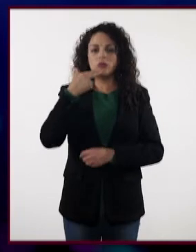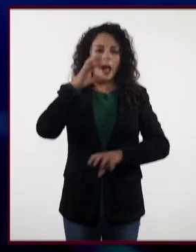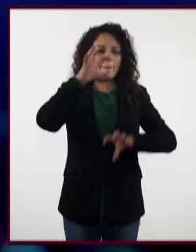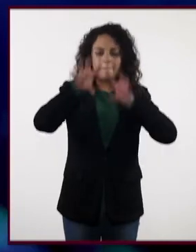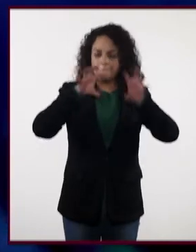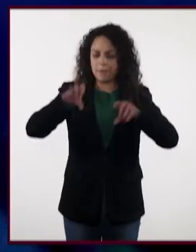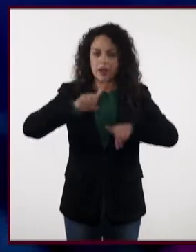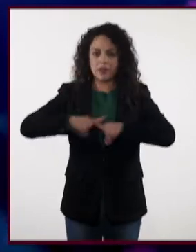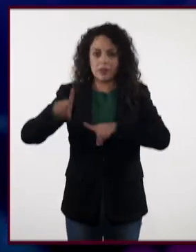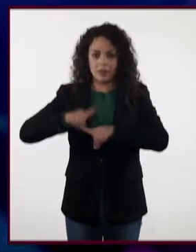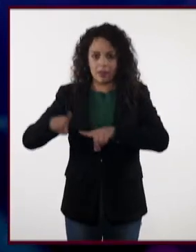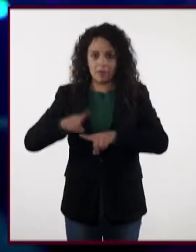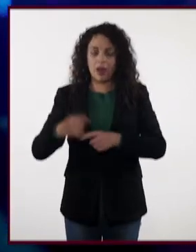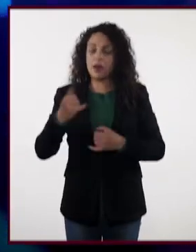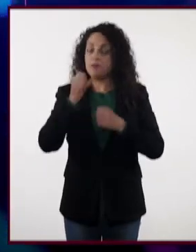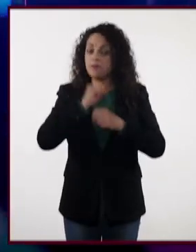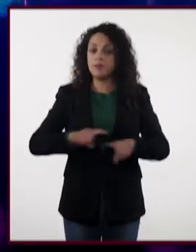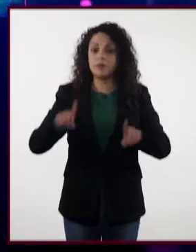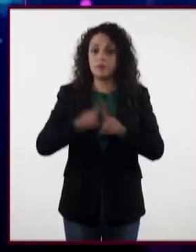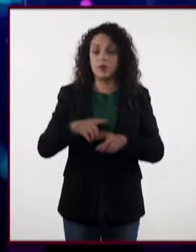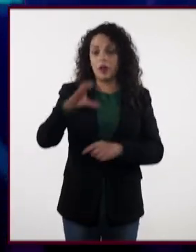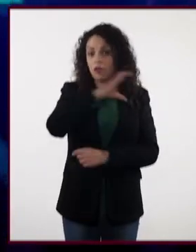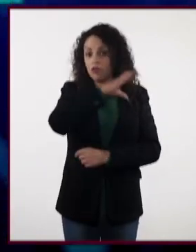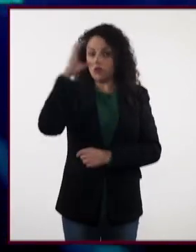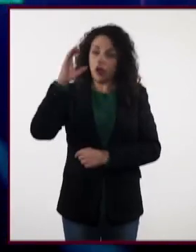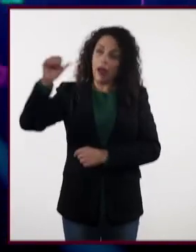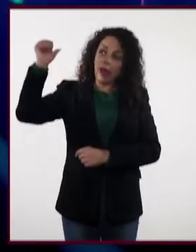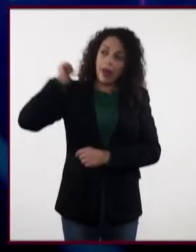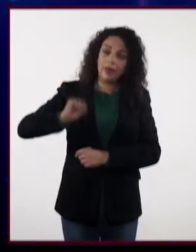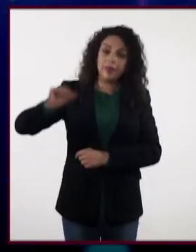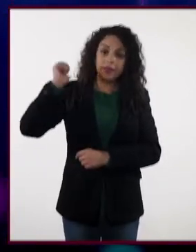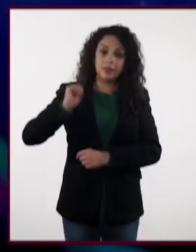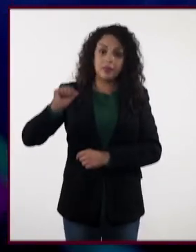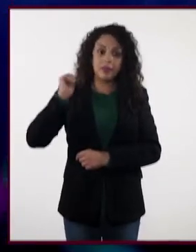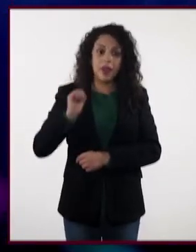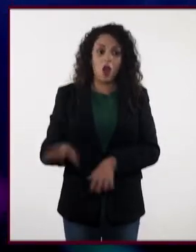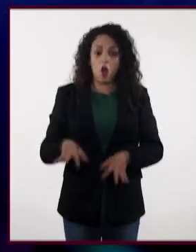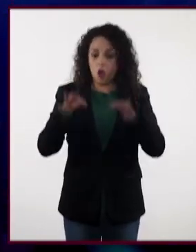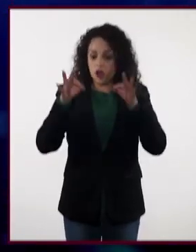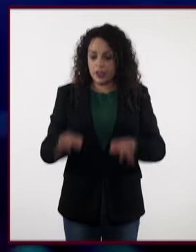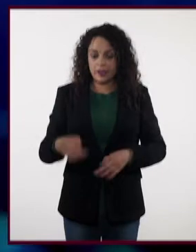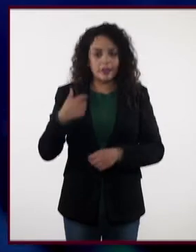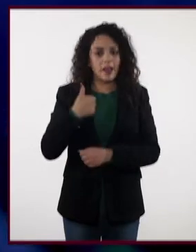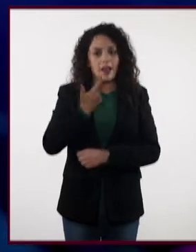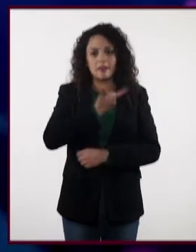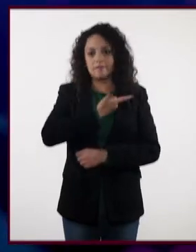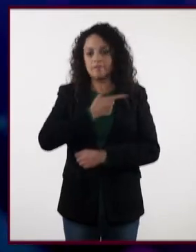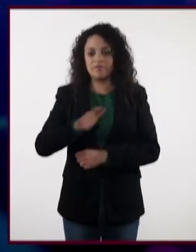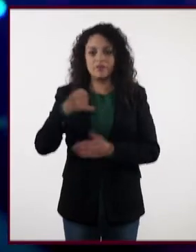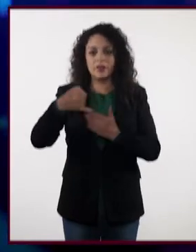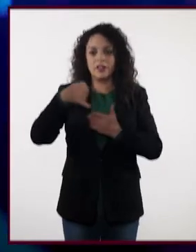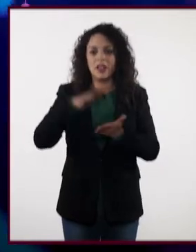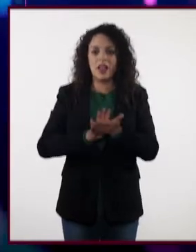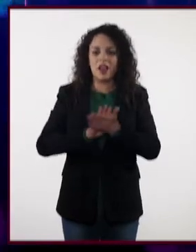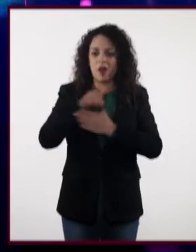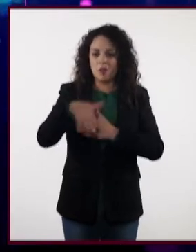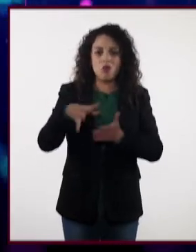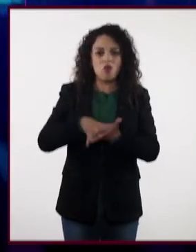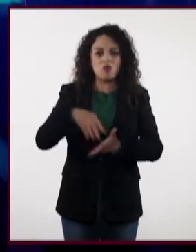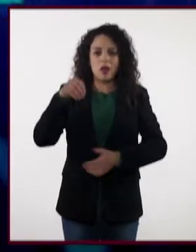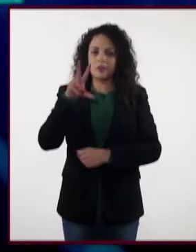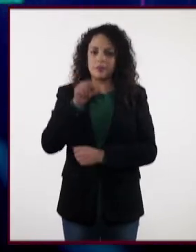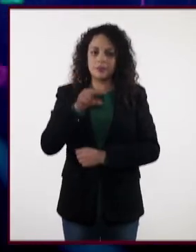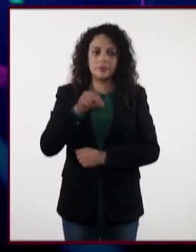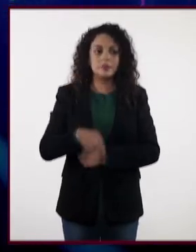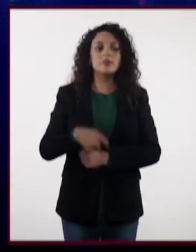Y trabajo con fotografías antiguas, todas las originales, no me gusta usar impresiones, ni copias, ni mucho menos.